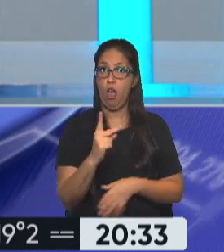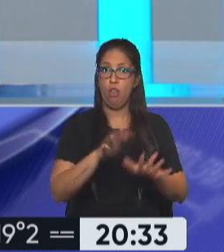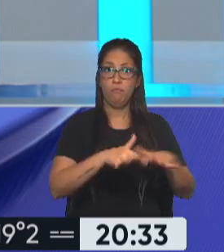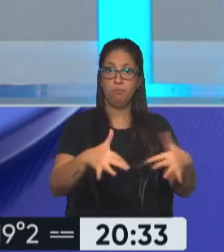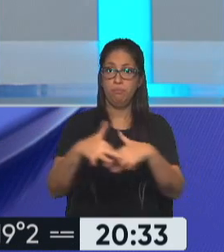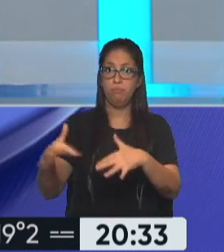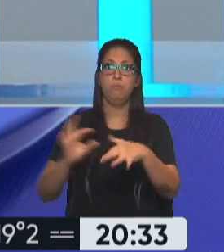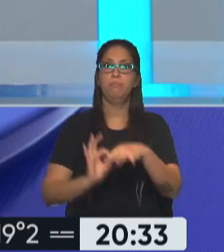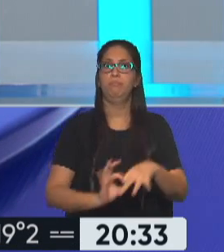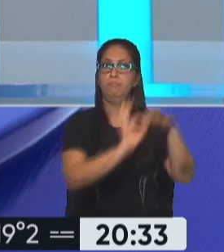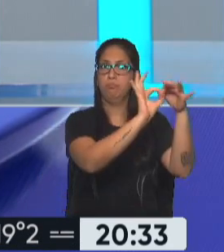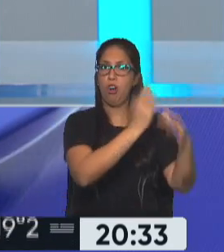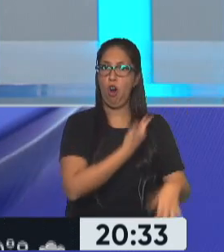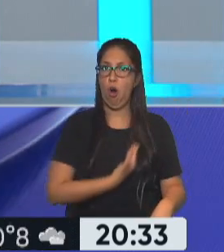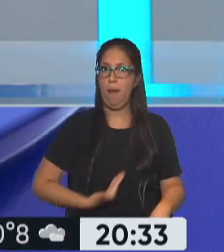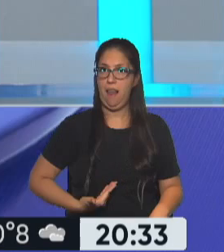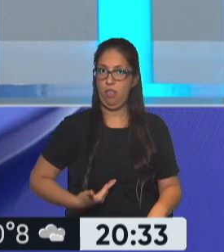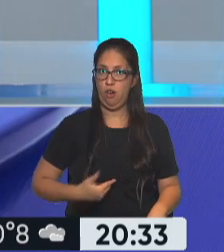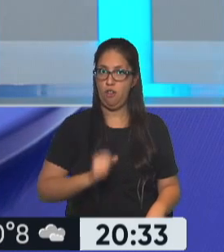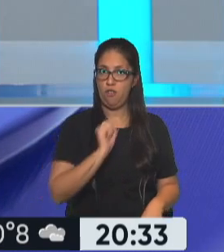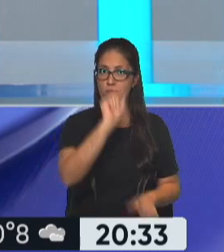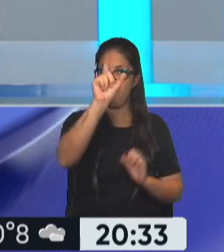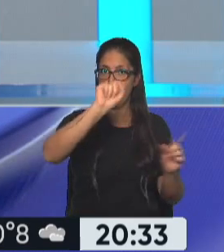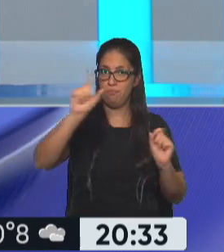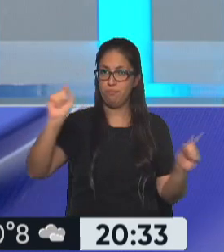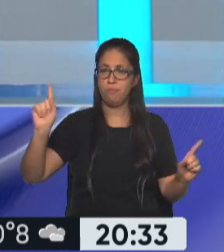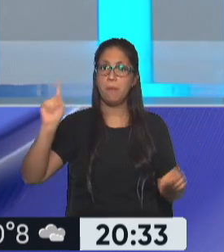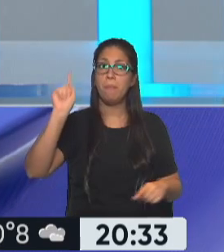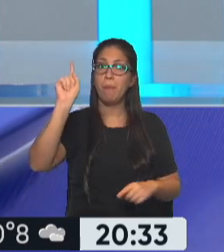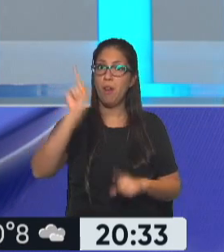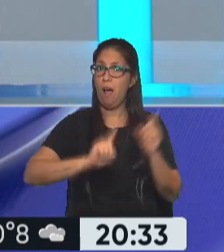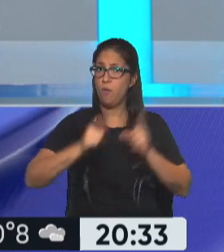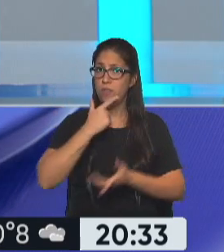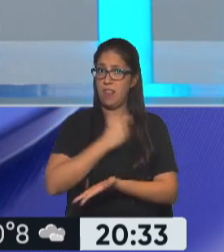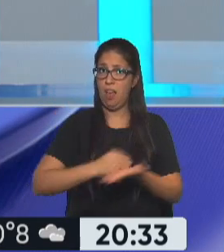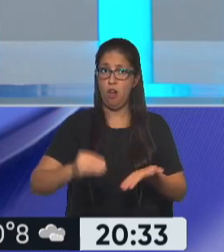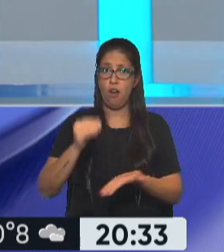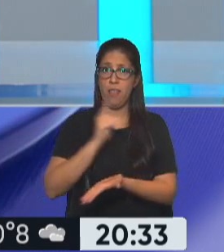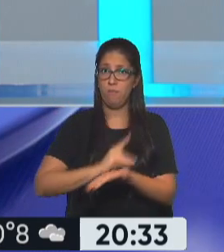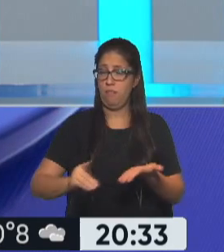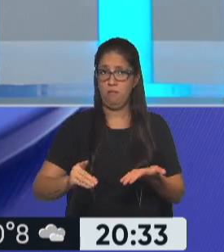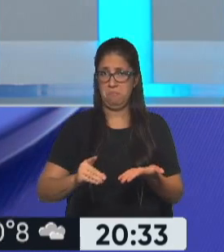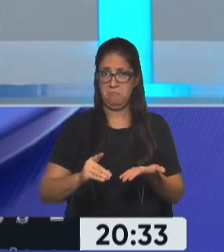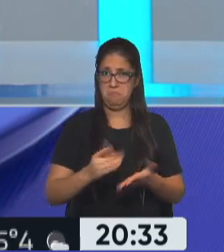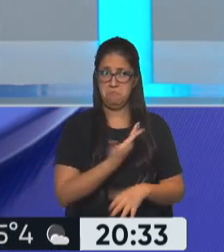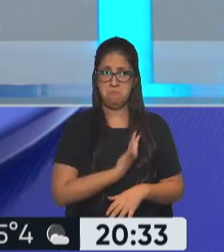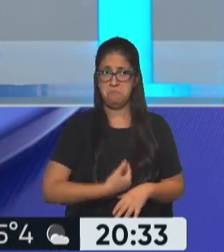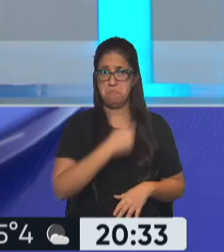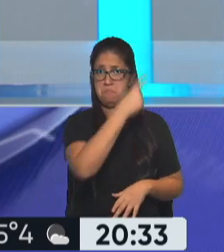a sus gobernadores. Sin embargo, hay cierto caudal o cierto número de senadores que no necesariamente responden a